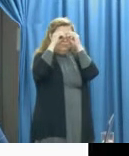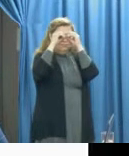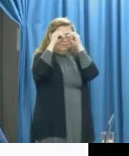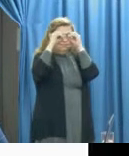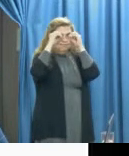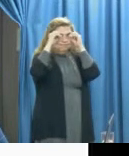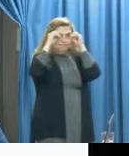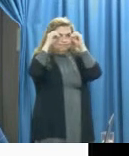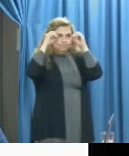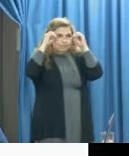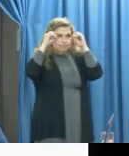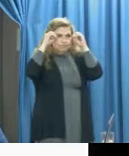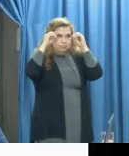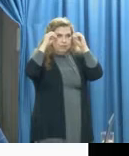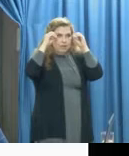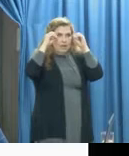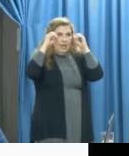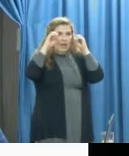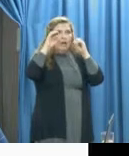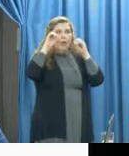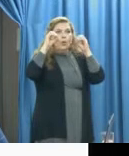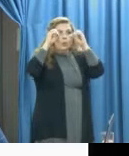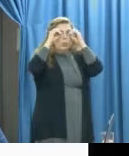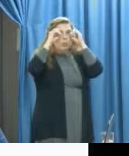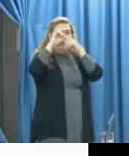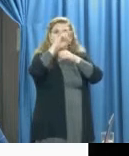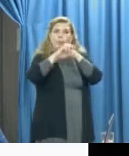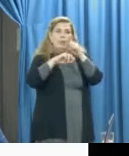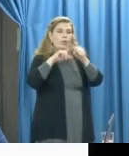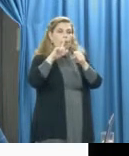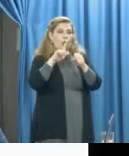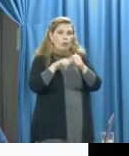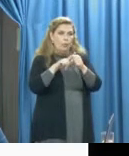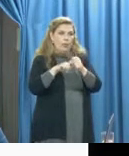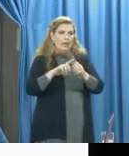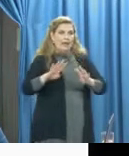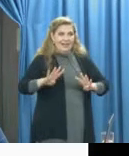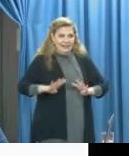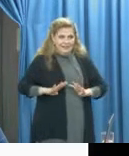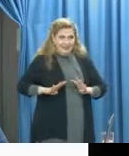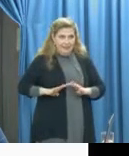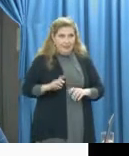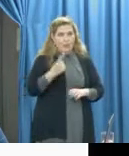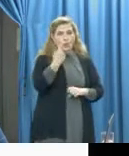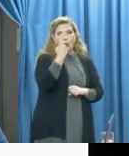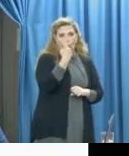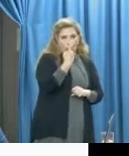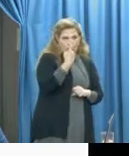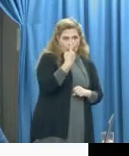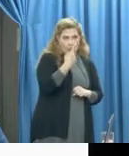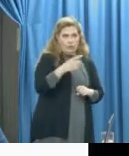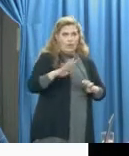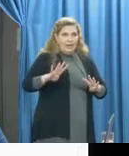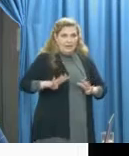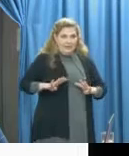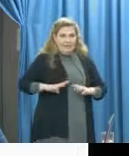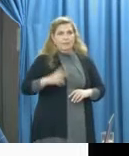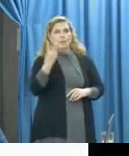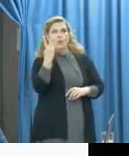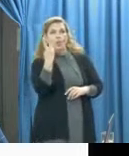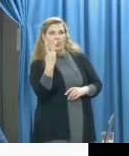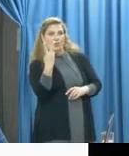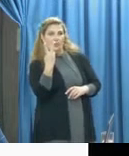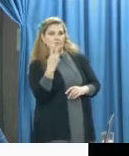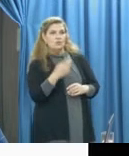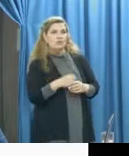más separada o distancia normal. Tipo 1 y tipo 2.